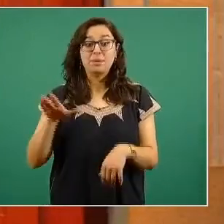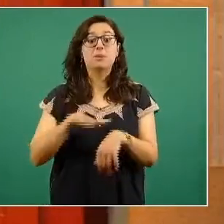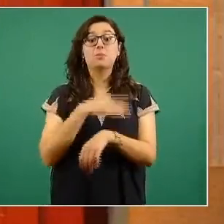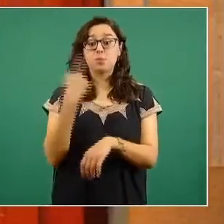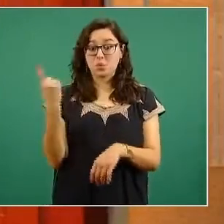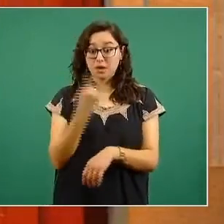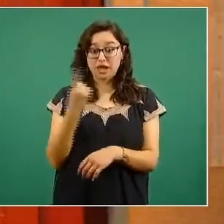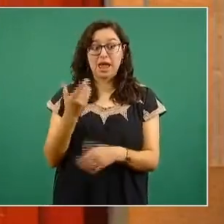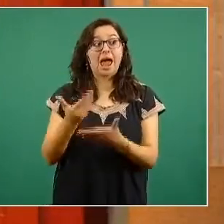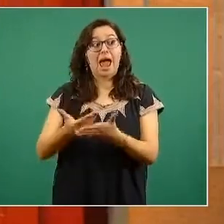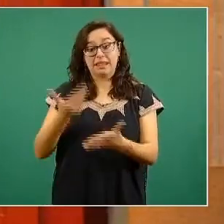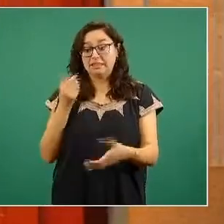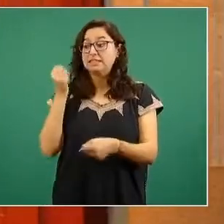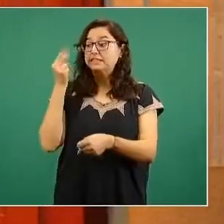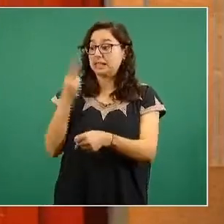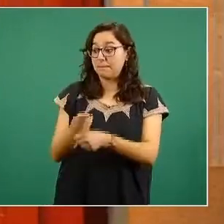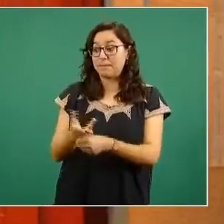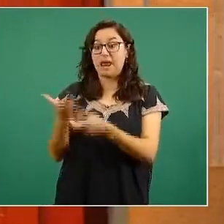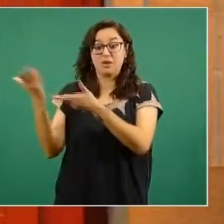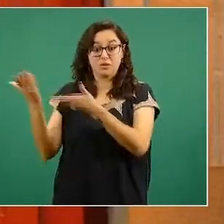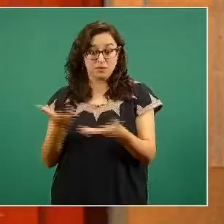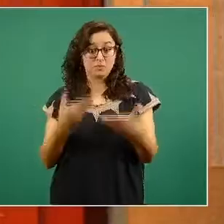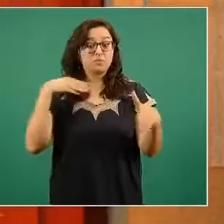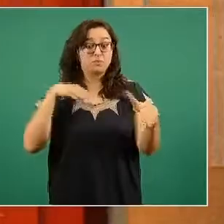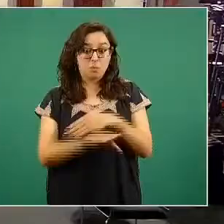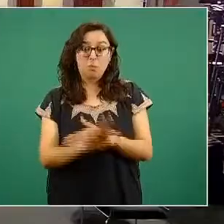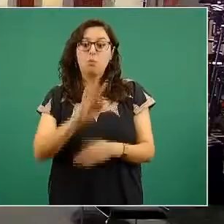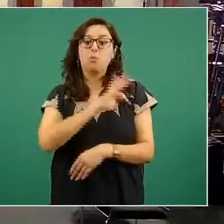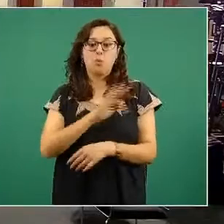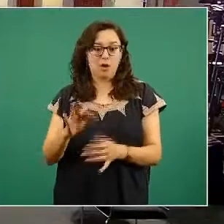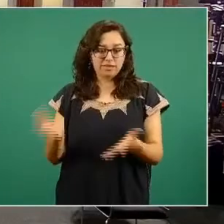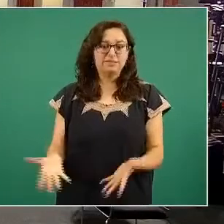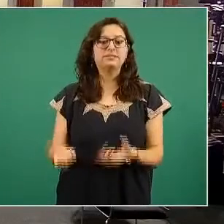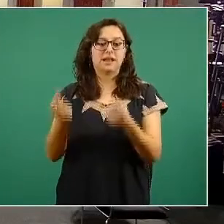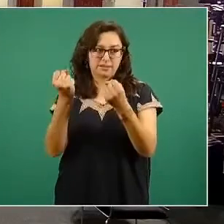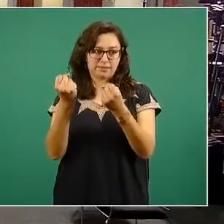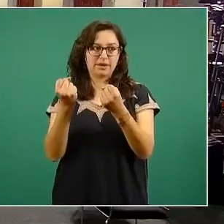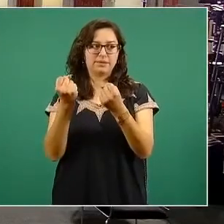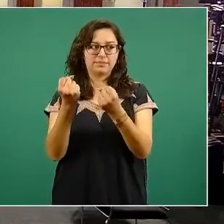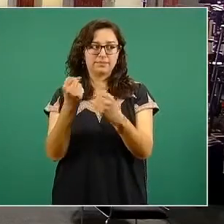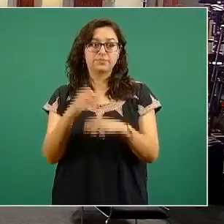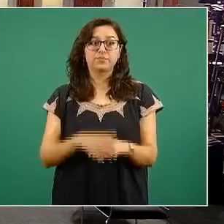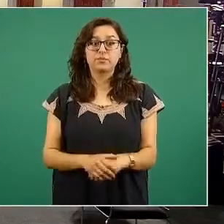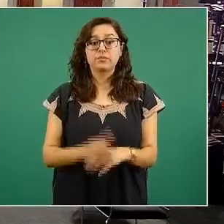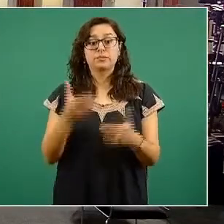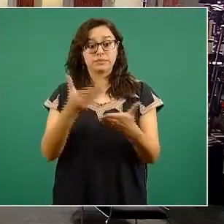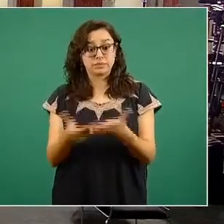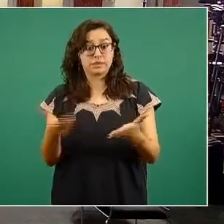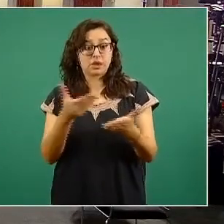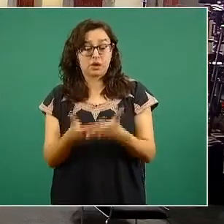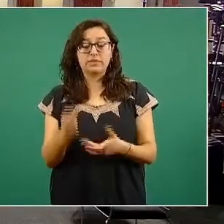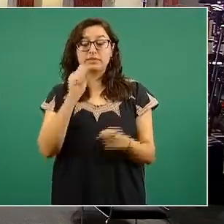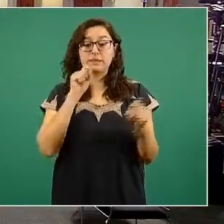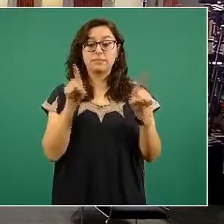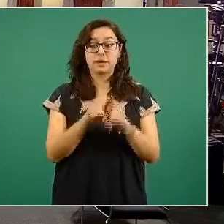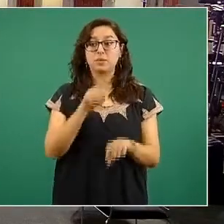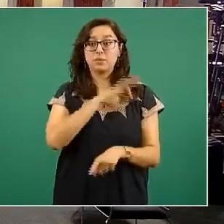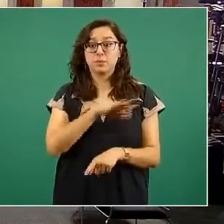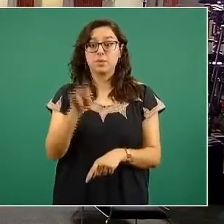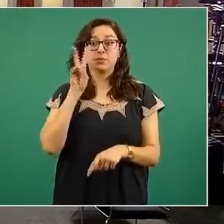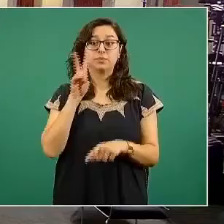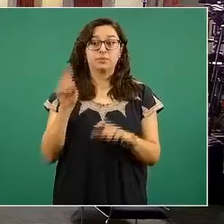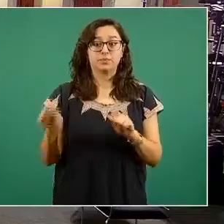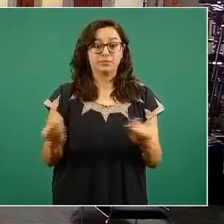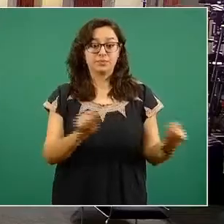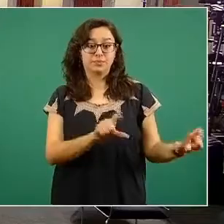la diferencia en el resultado para la salud de la persona. En este sentido, como se ha venido presentando, tenemos la disponibilidad de